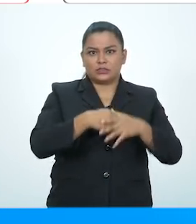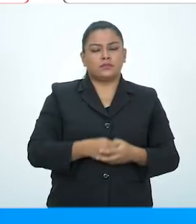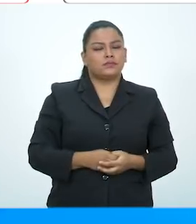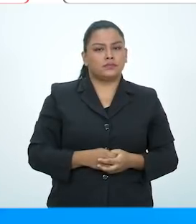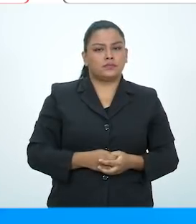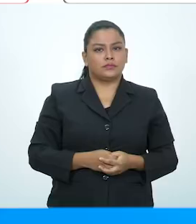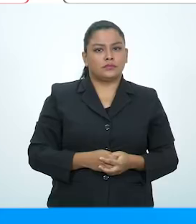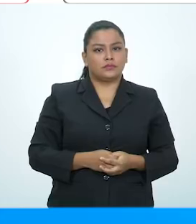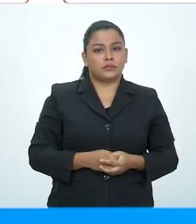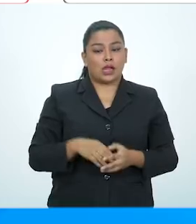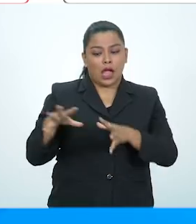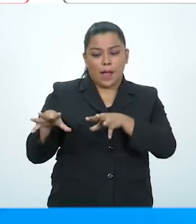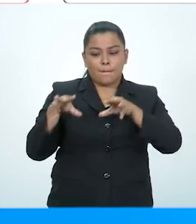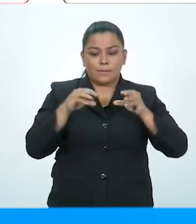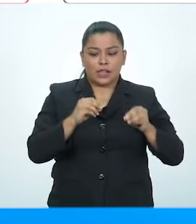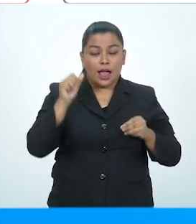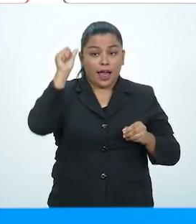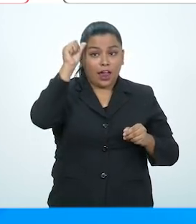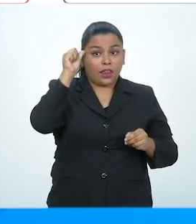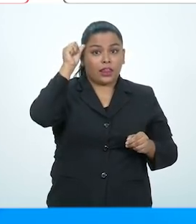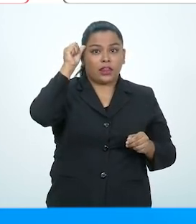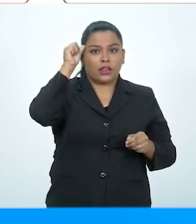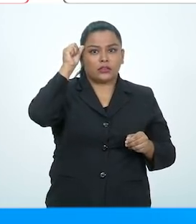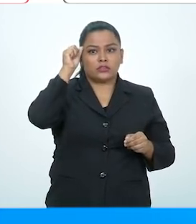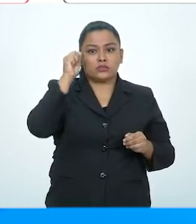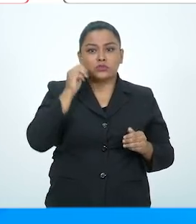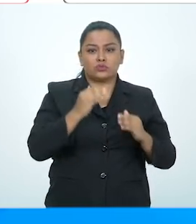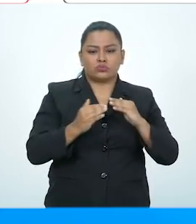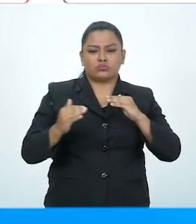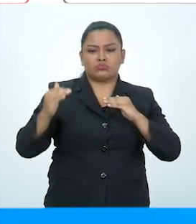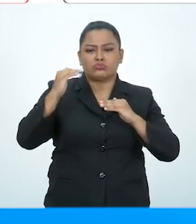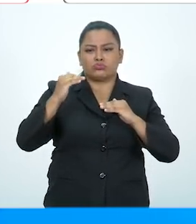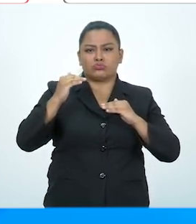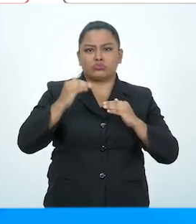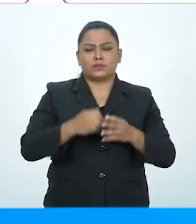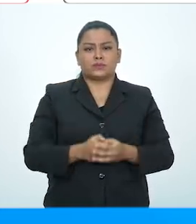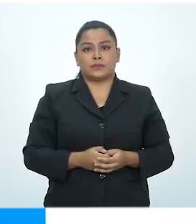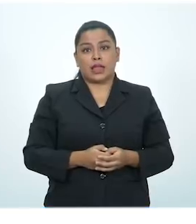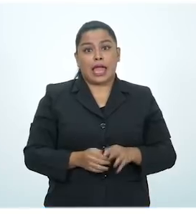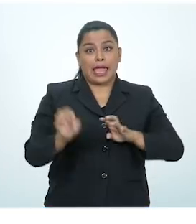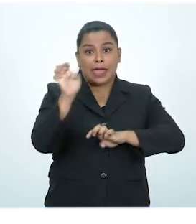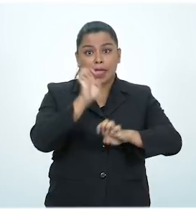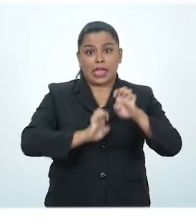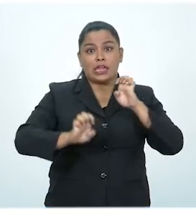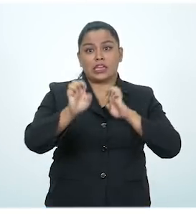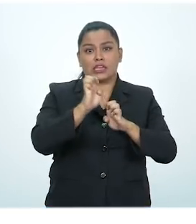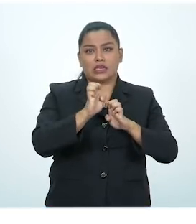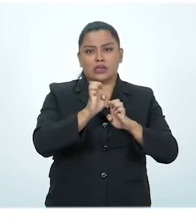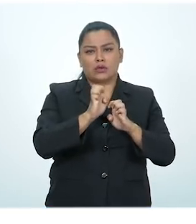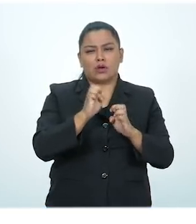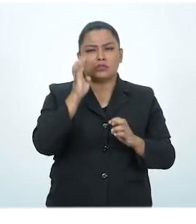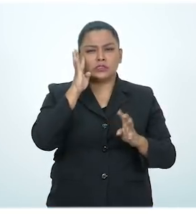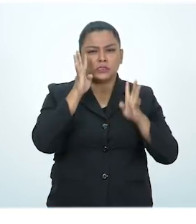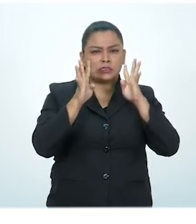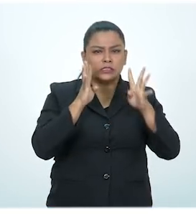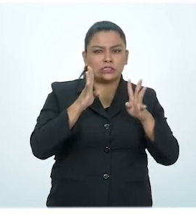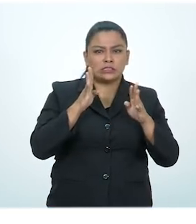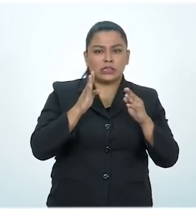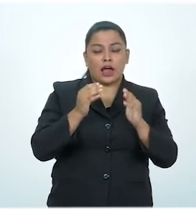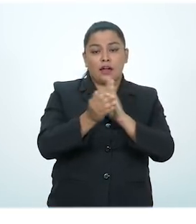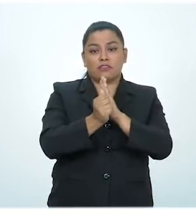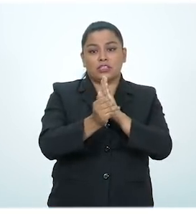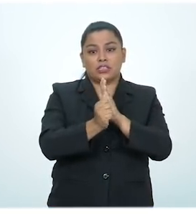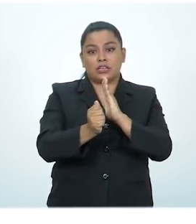básicas. Aplicar y analizar son de nivel intermedio y evaluar, así como crear,